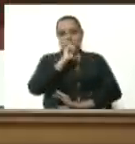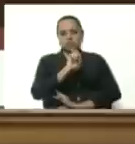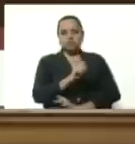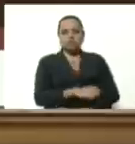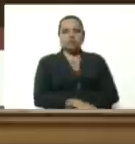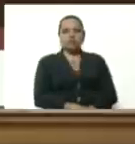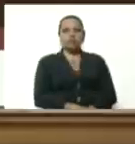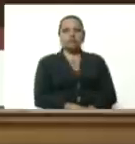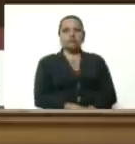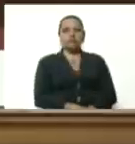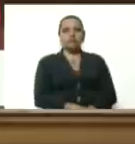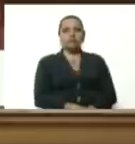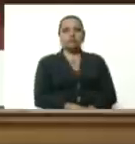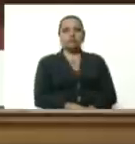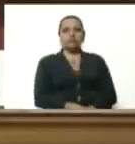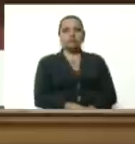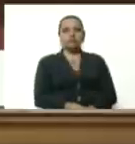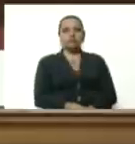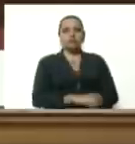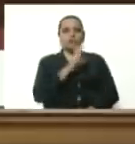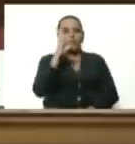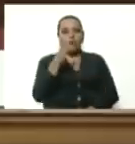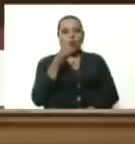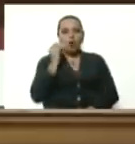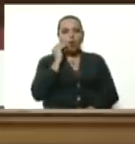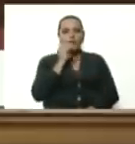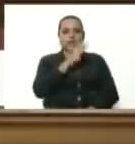209 años. Era un joven